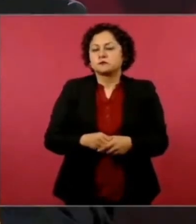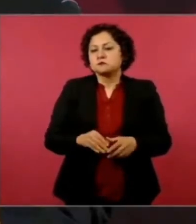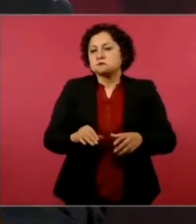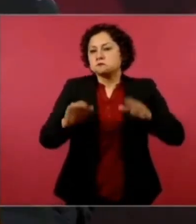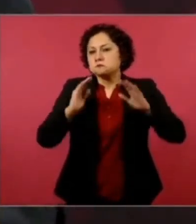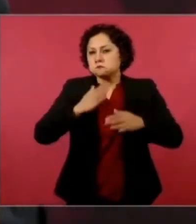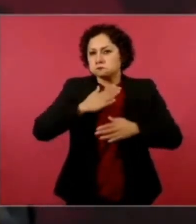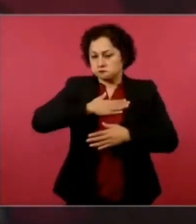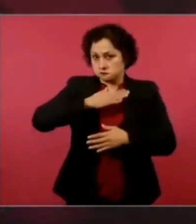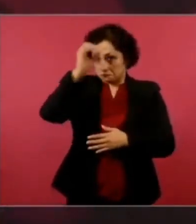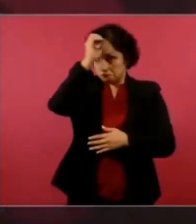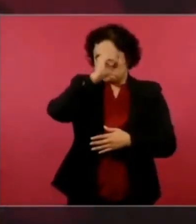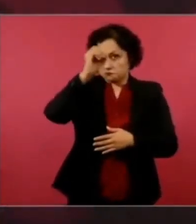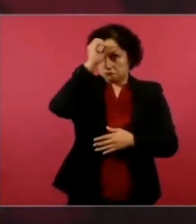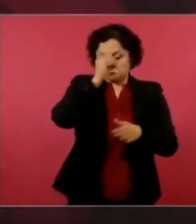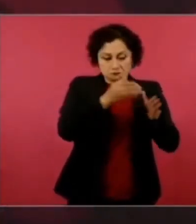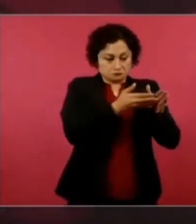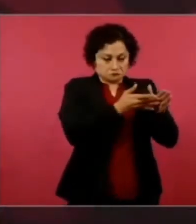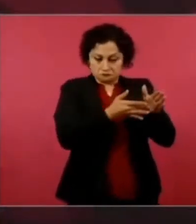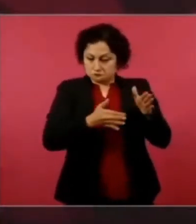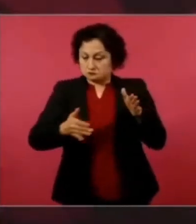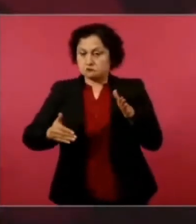bastante y